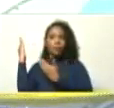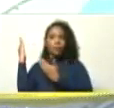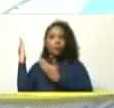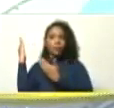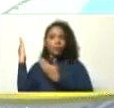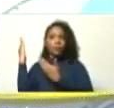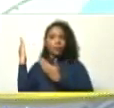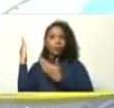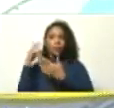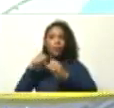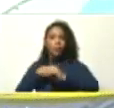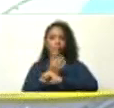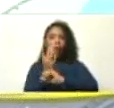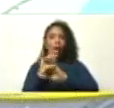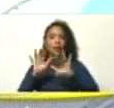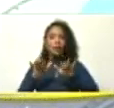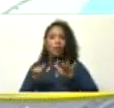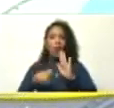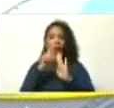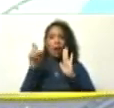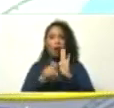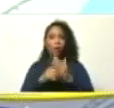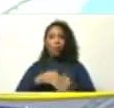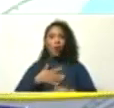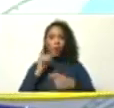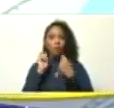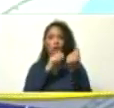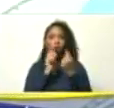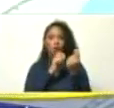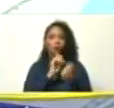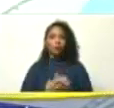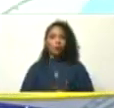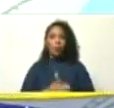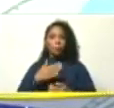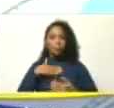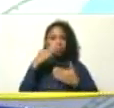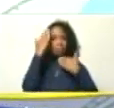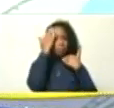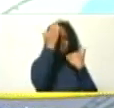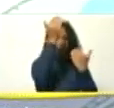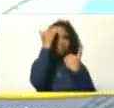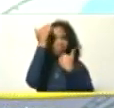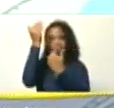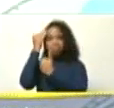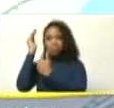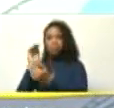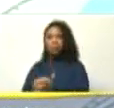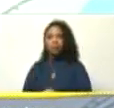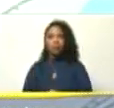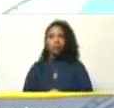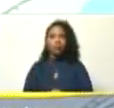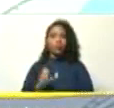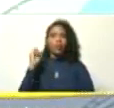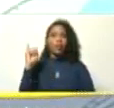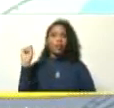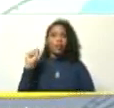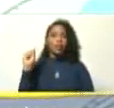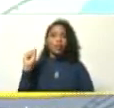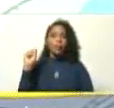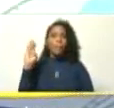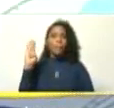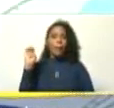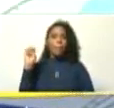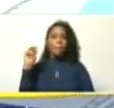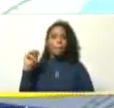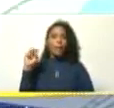está el secretario general, lo puedes entrevistar. ¿Ah? Mi saludo a Isbemar Jiménez, viceministra de